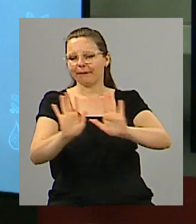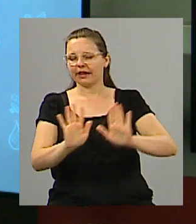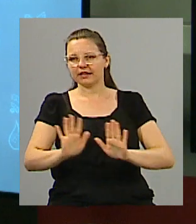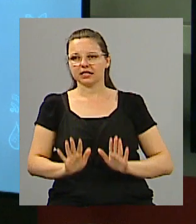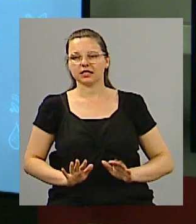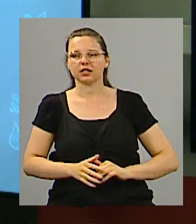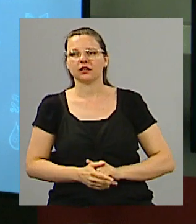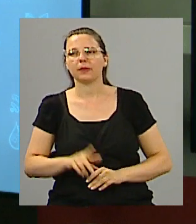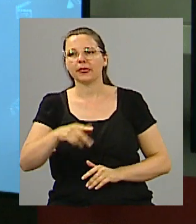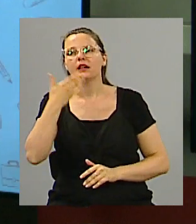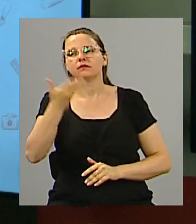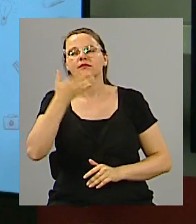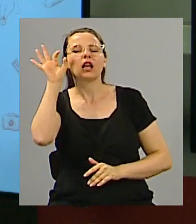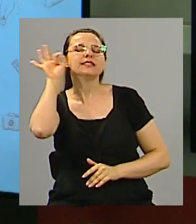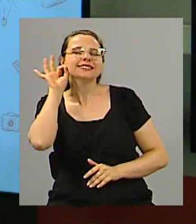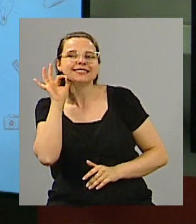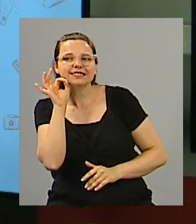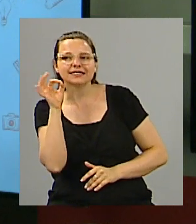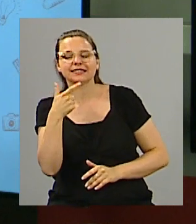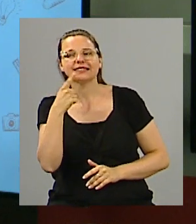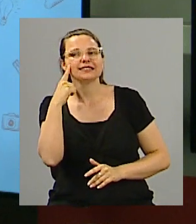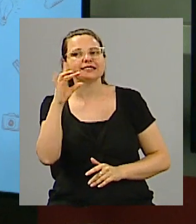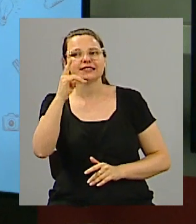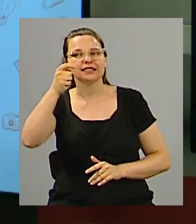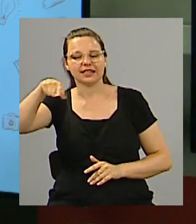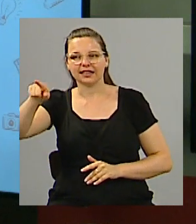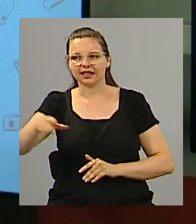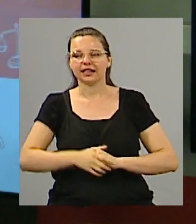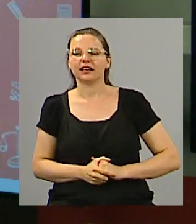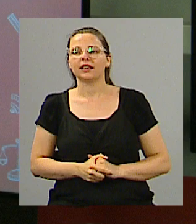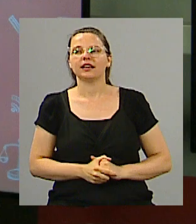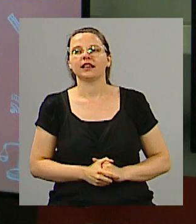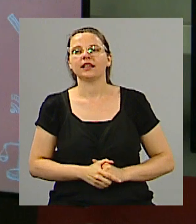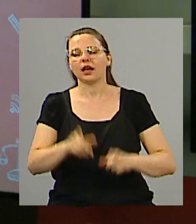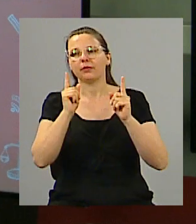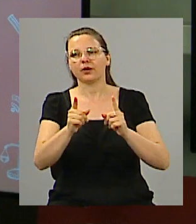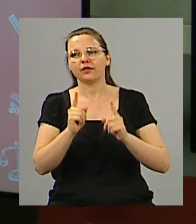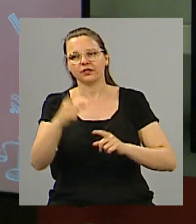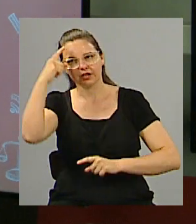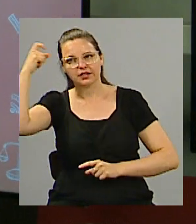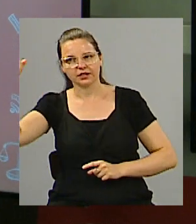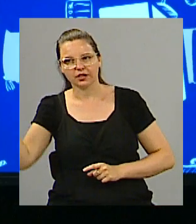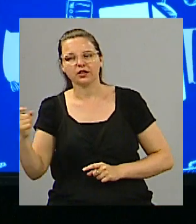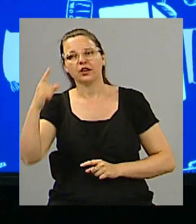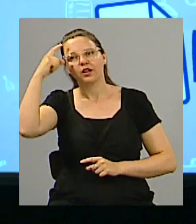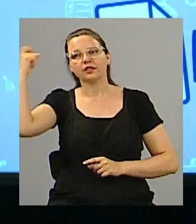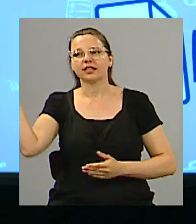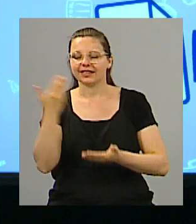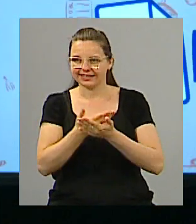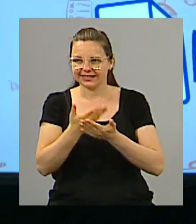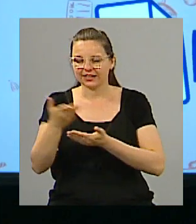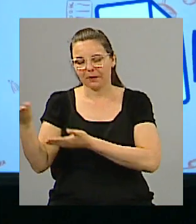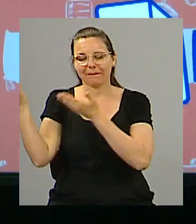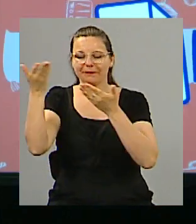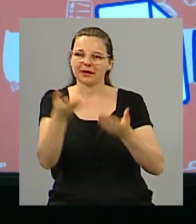queríamos hablar del SIDA con la licenciada Emilce Rojas, que es profesora de Psicología y Educación Sexual, psicóloga y sexóloga, que le vamos a dar la